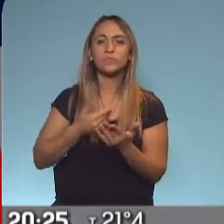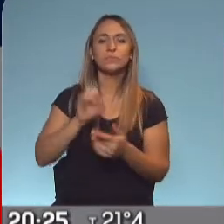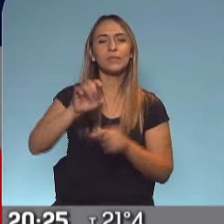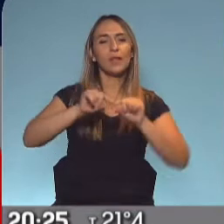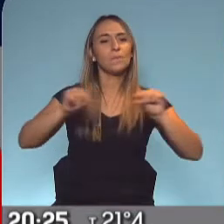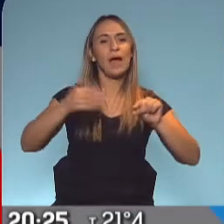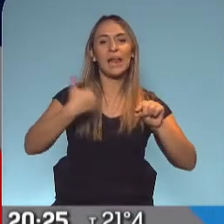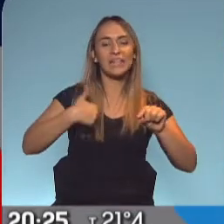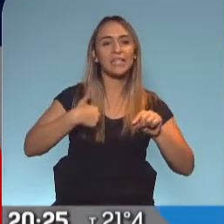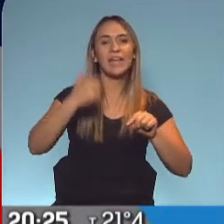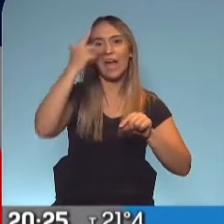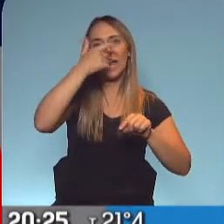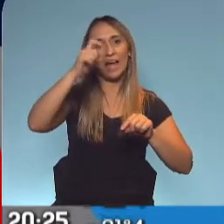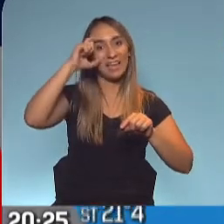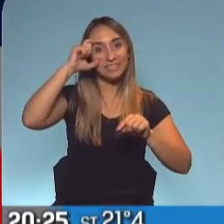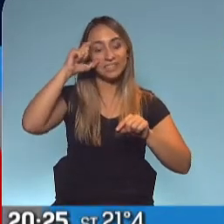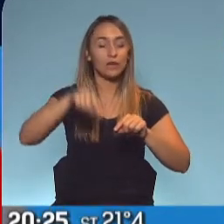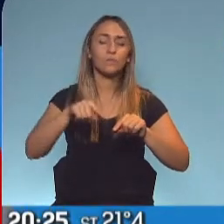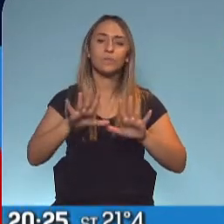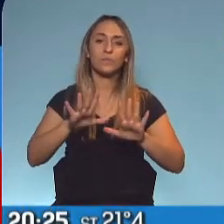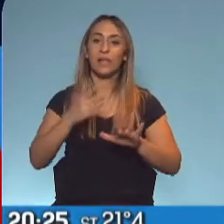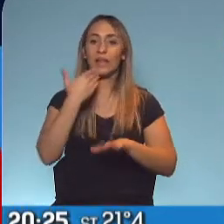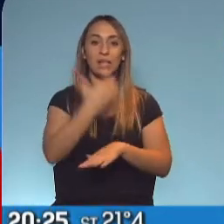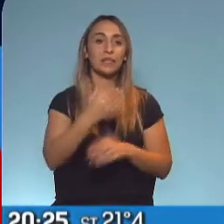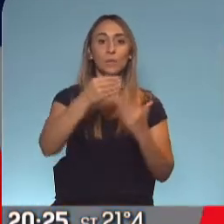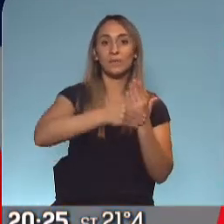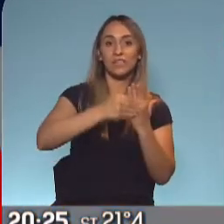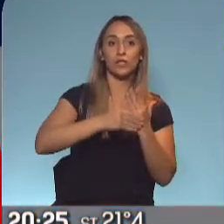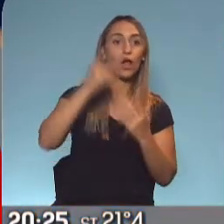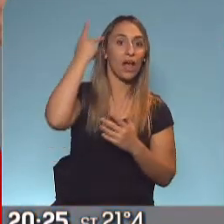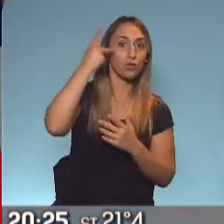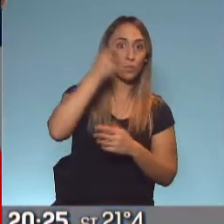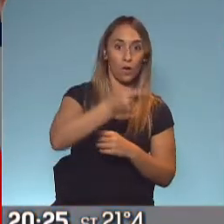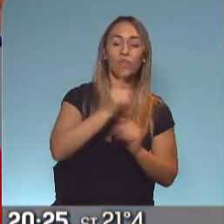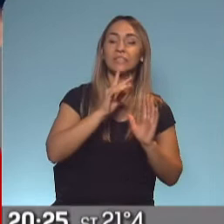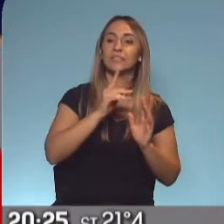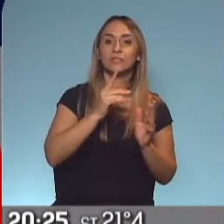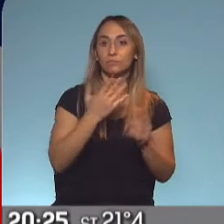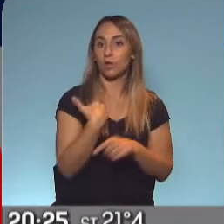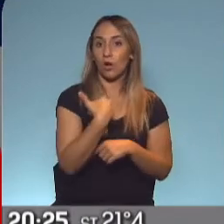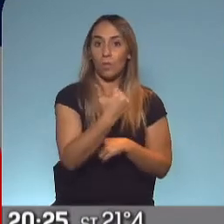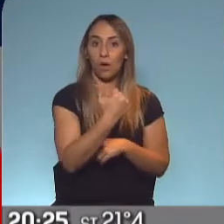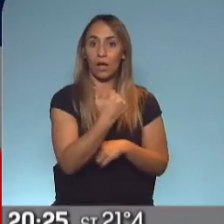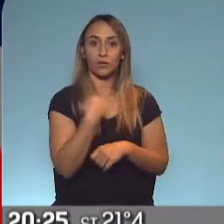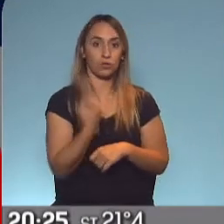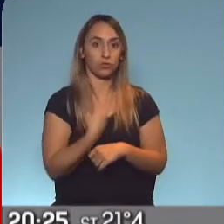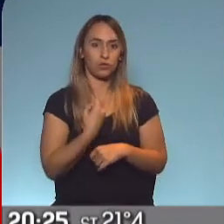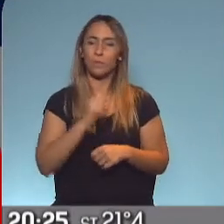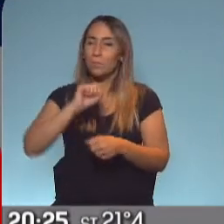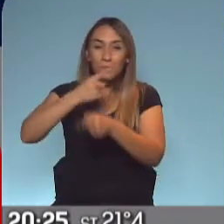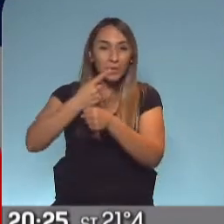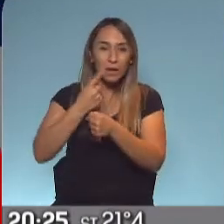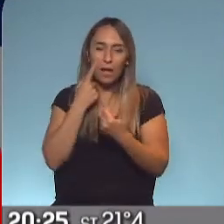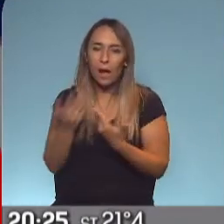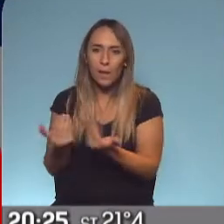saneamiento, y es lo que nos encomendó el ministro Gatopodis, pero también cuando nosotros nos convocan, lo primero que hicimos fue un relevamiento.